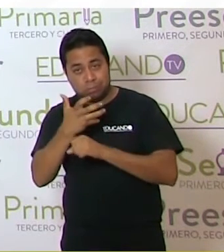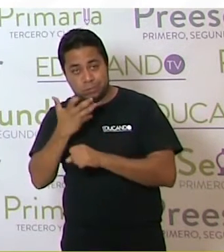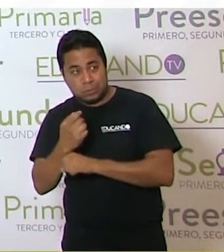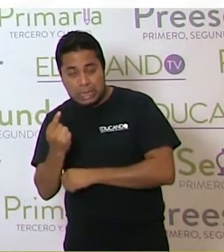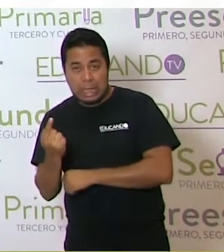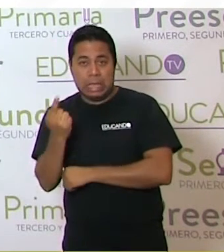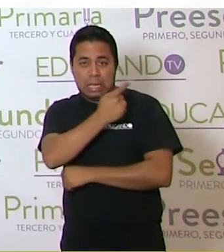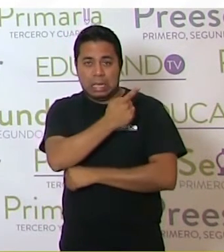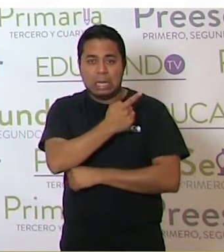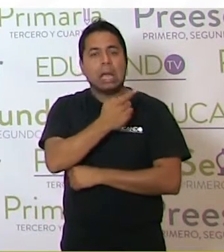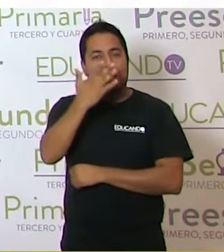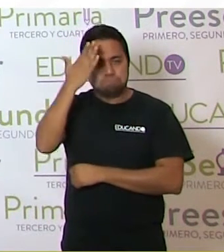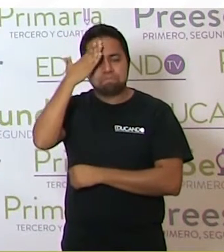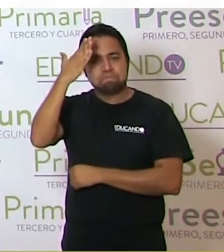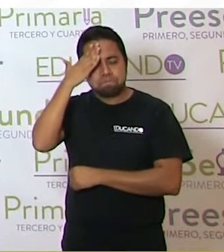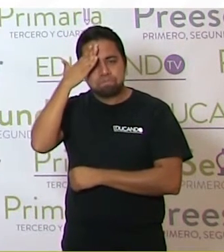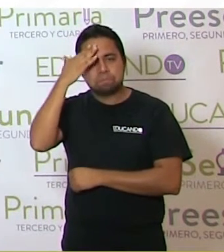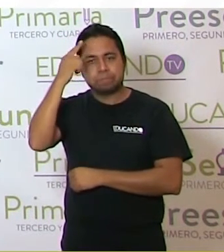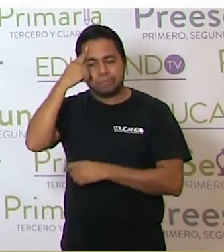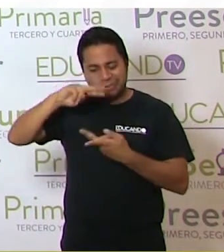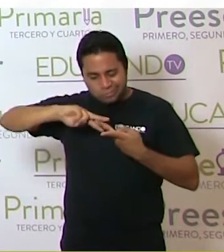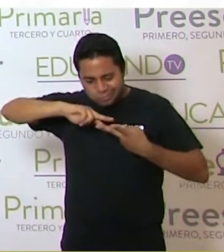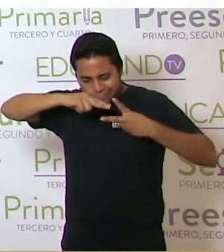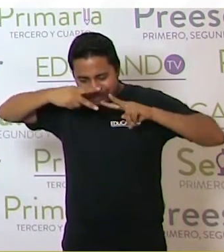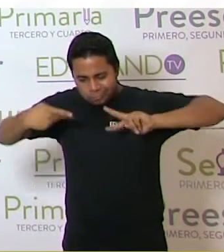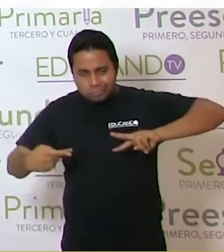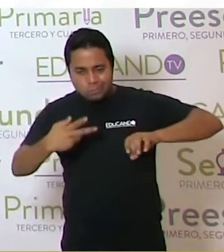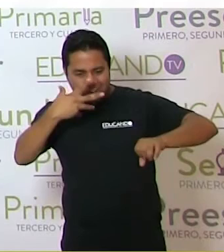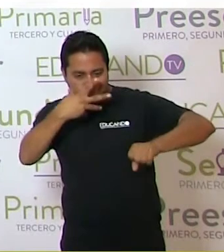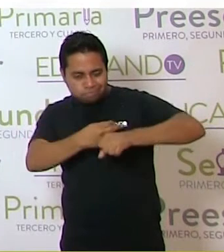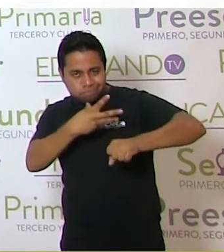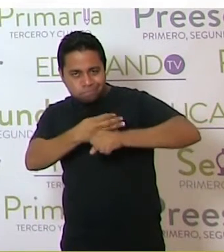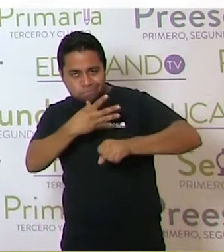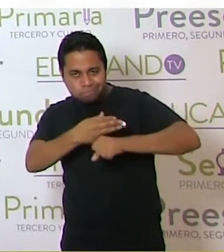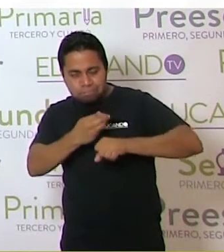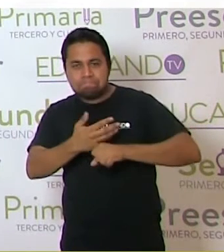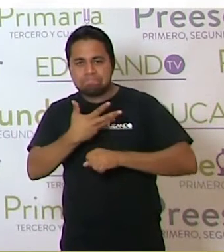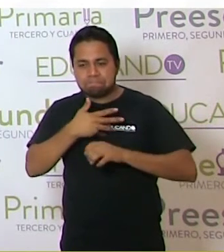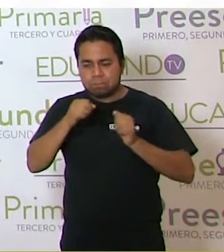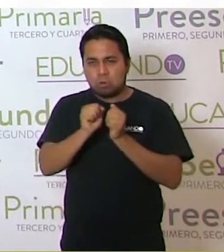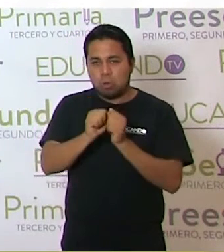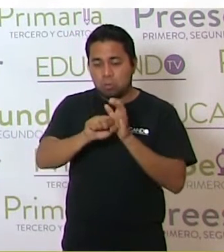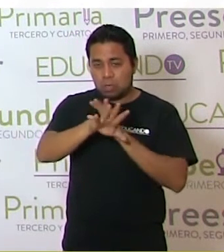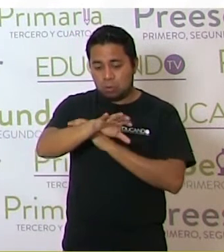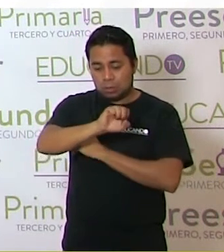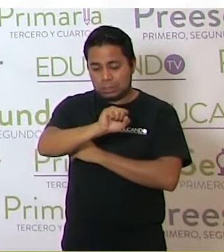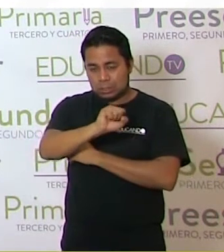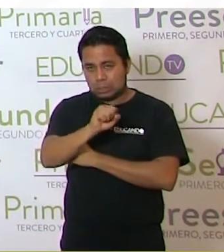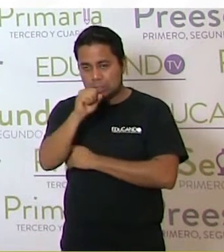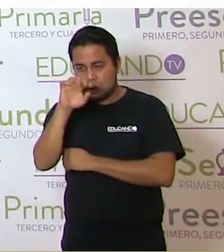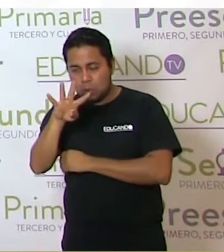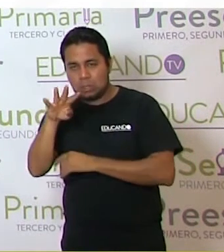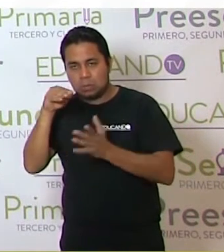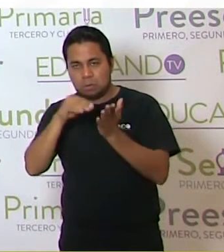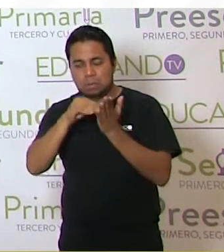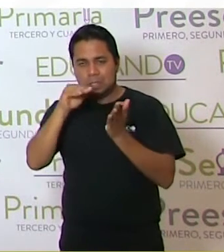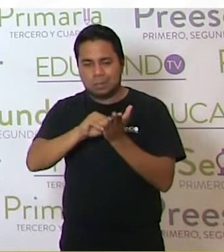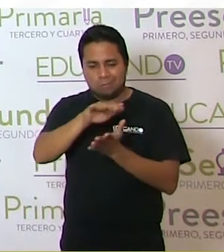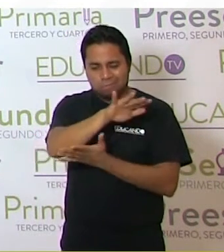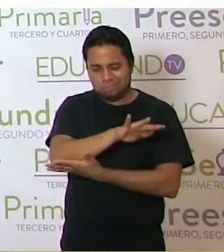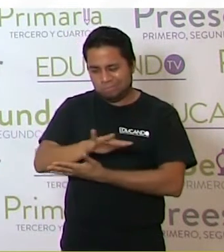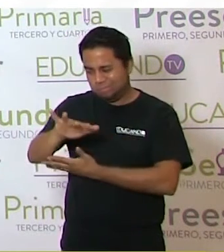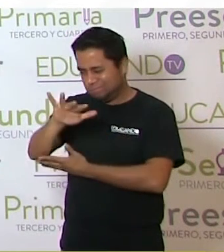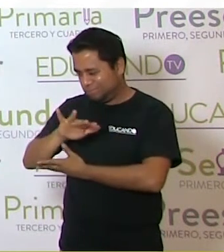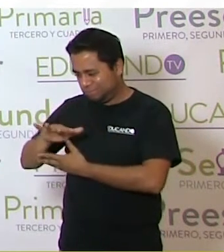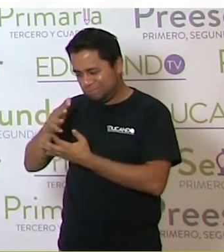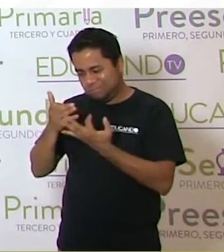mundial en cultivos genéticamente modificados con 64 millones de hectáreas plantadas